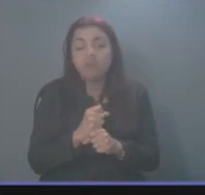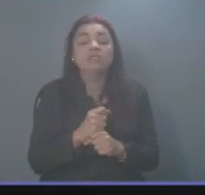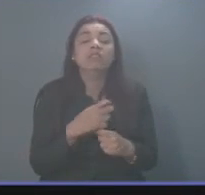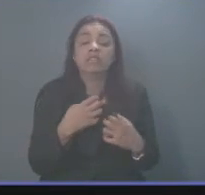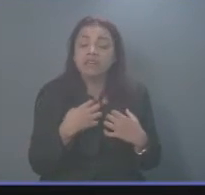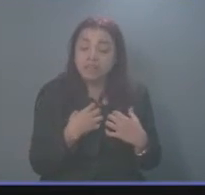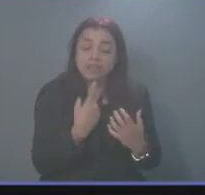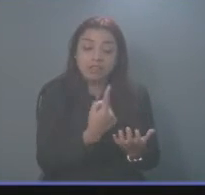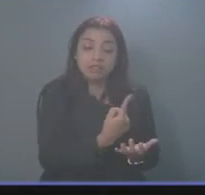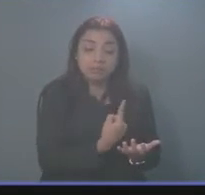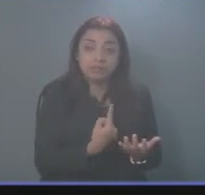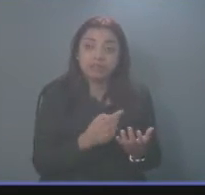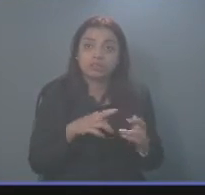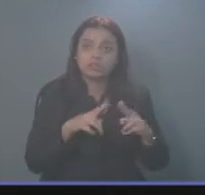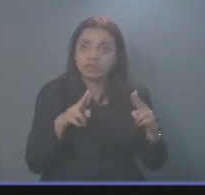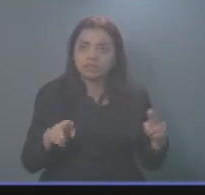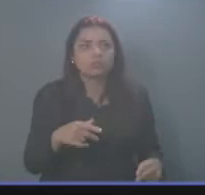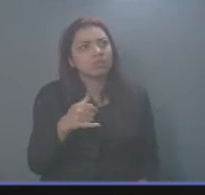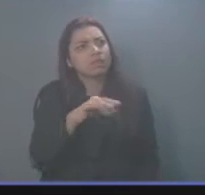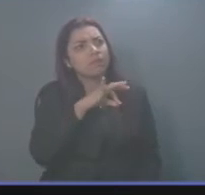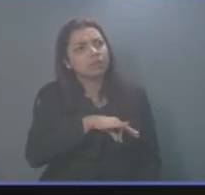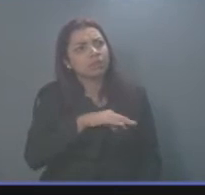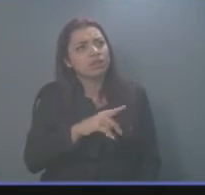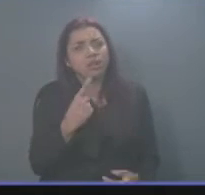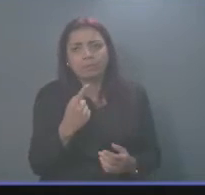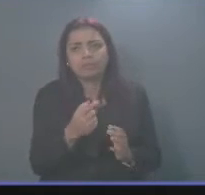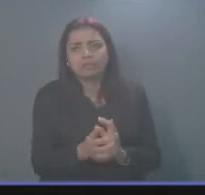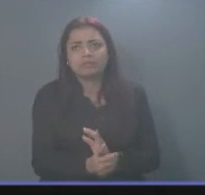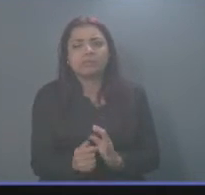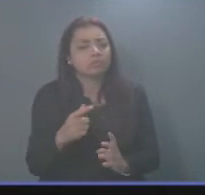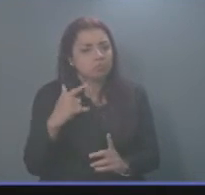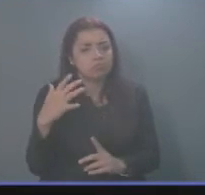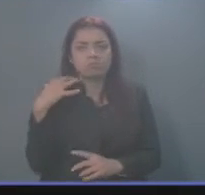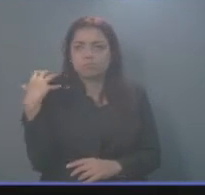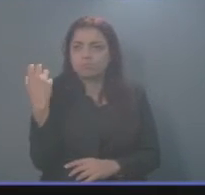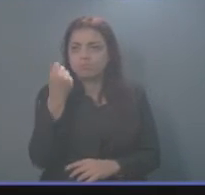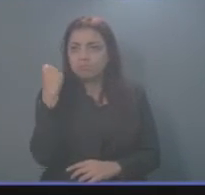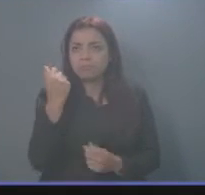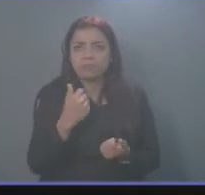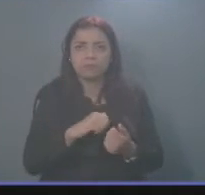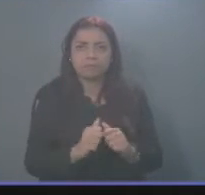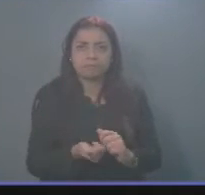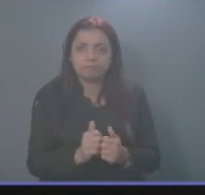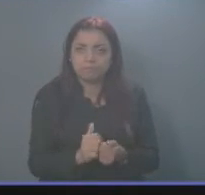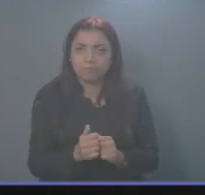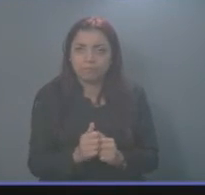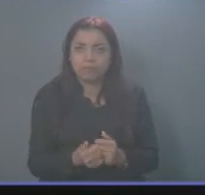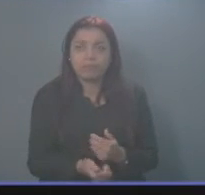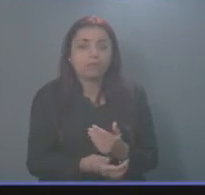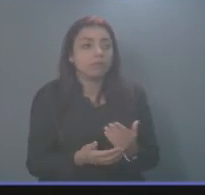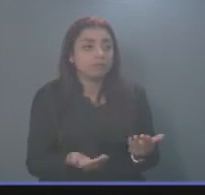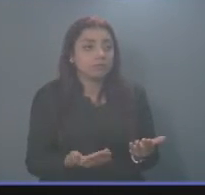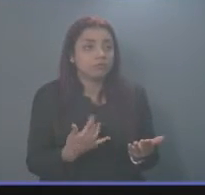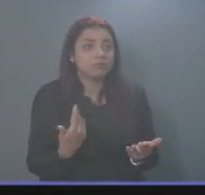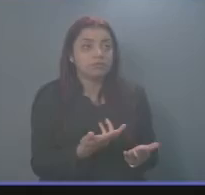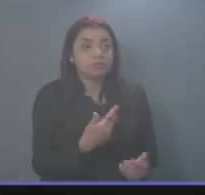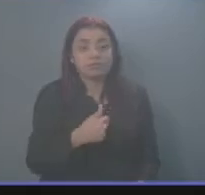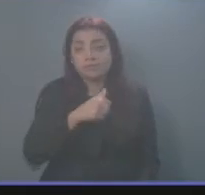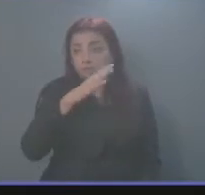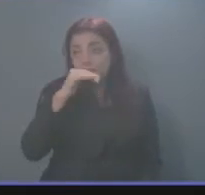para todas las federaciones en beneficio de todos los atletas. Un logro más para todos los deportistas de nuestro